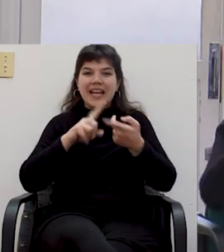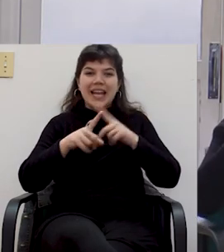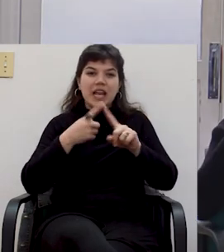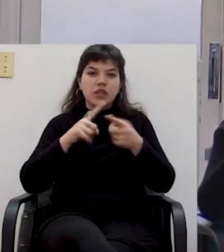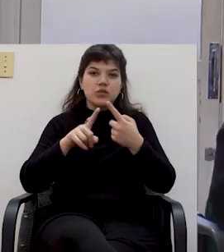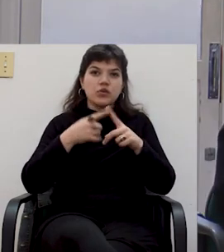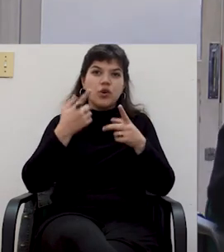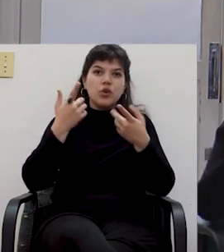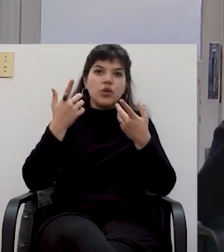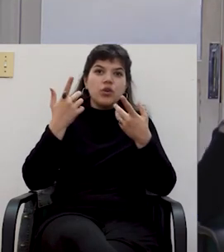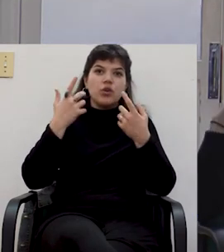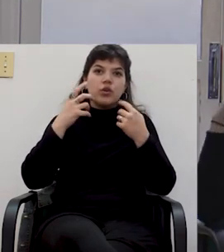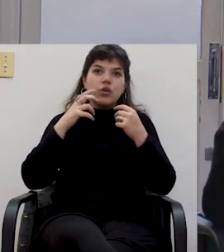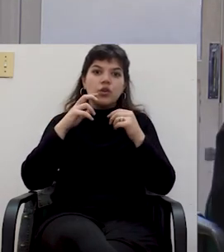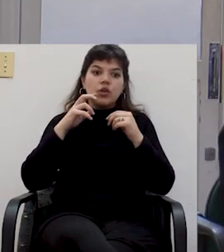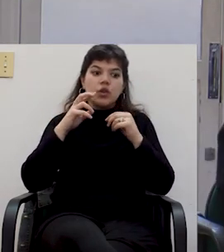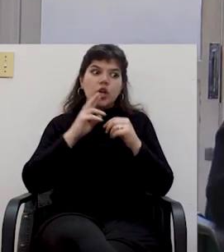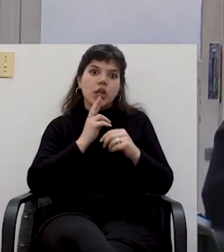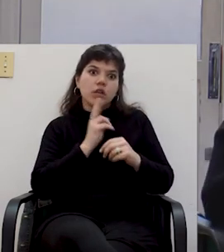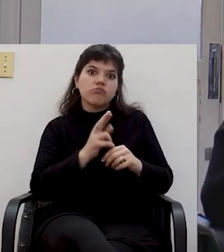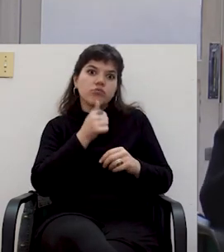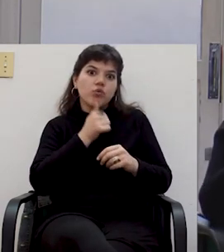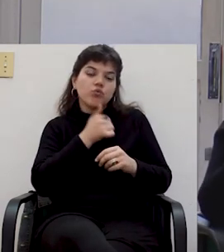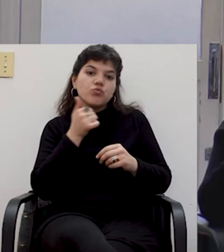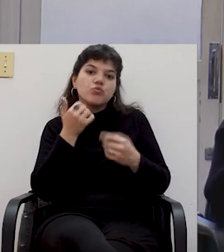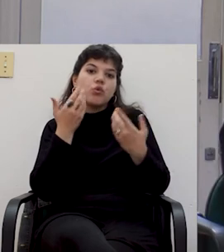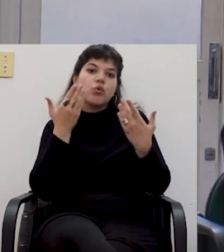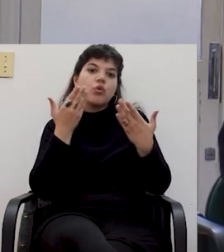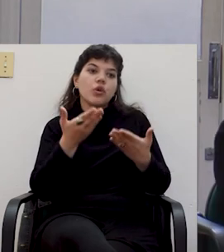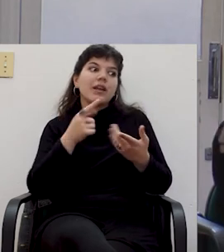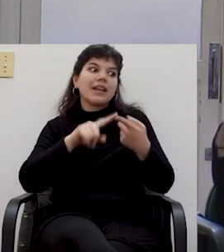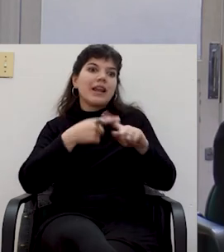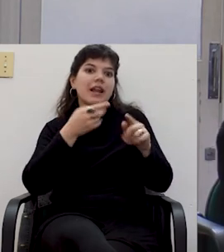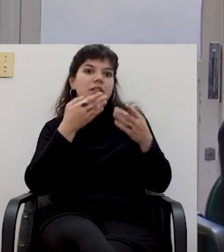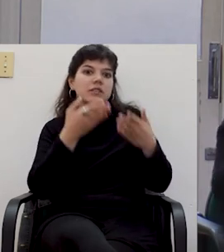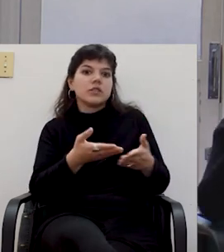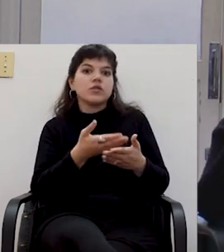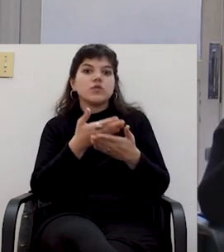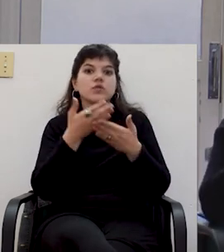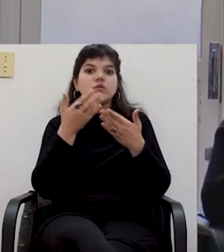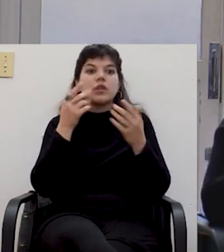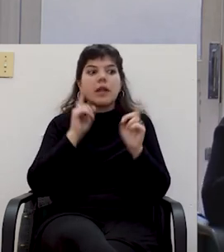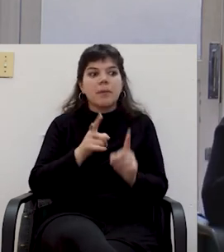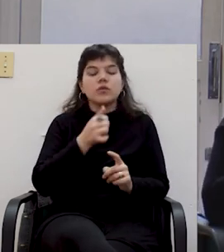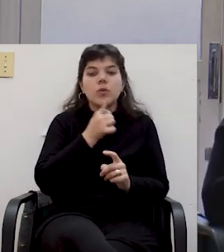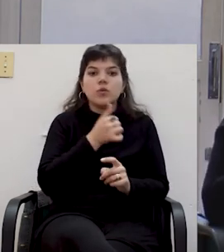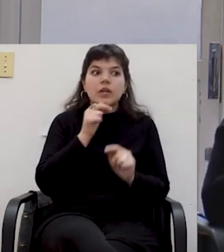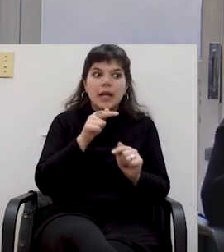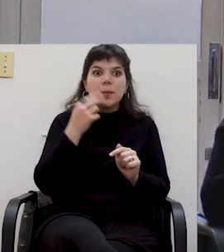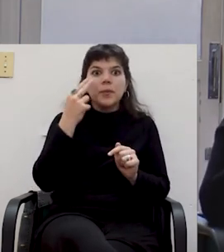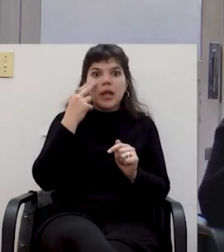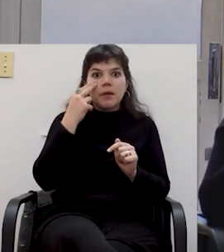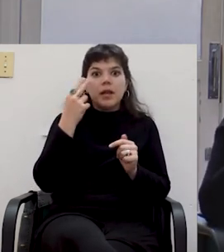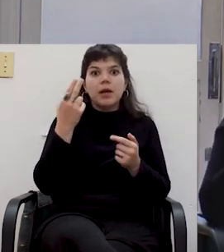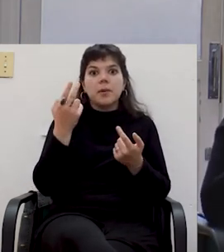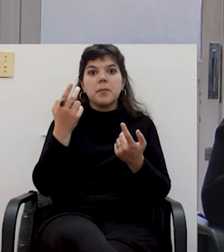relaciones y en resolver ese tipo de relaciones y en resolver ese tipo de problemas en lugar